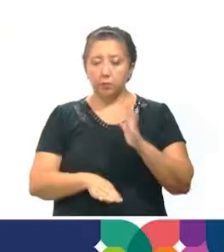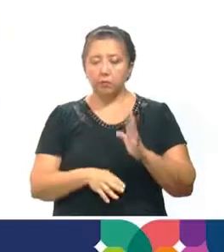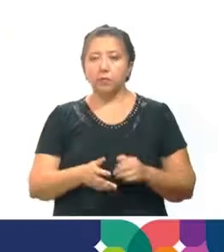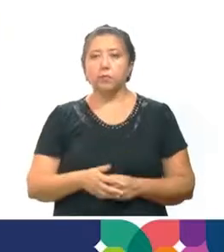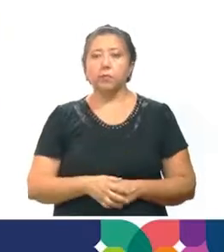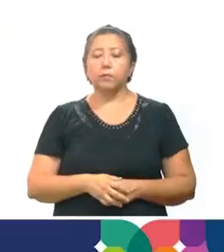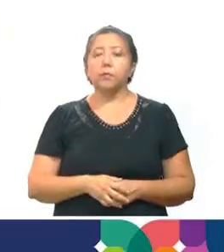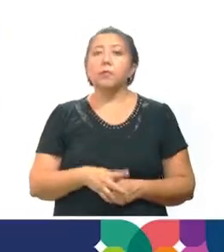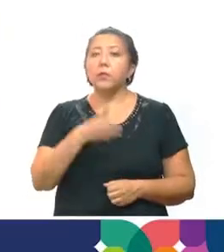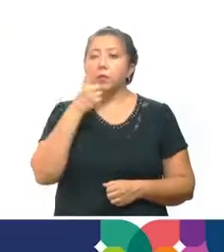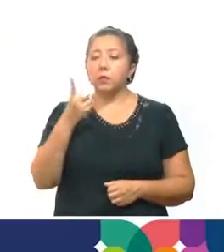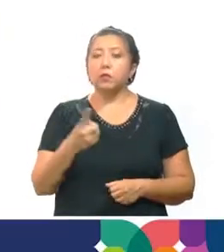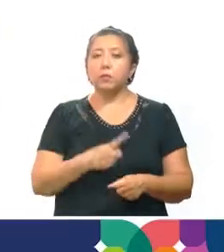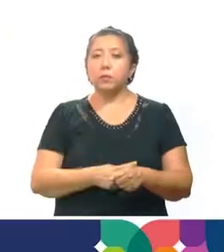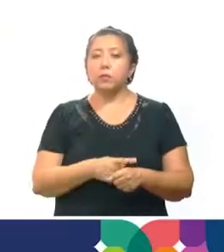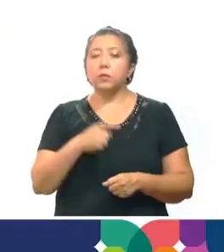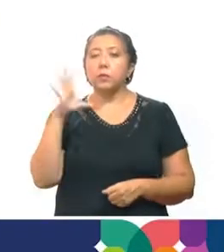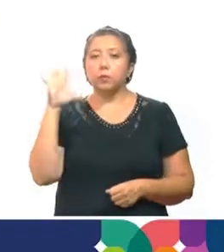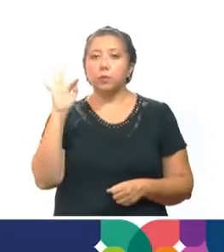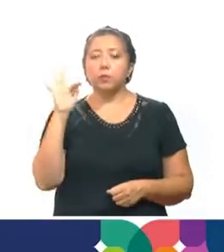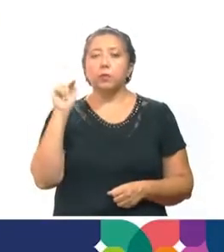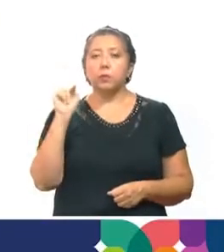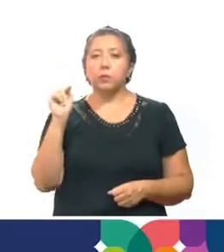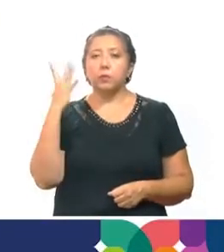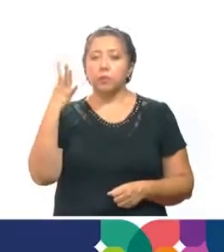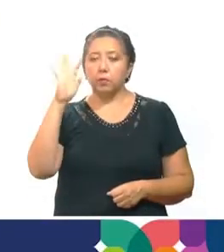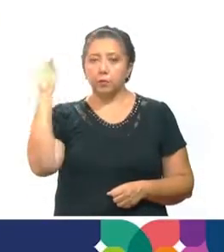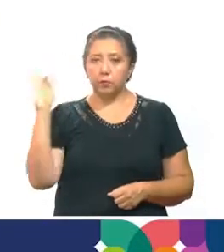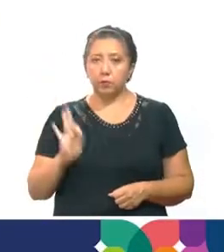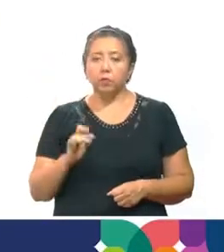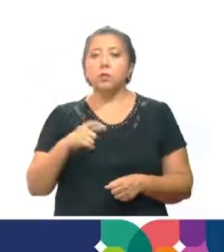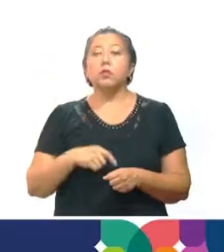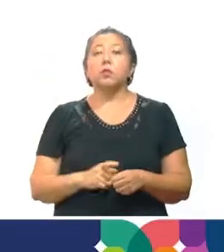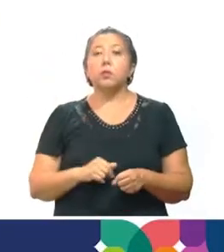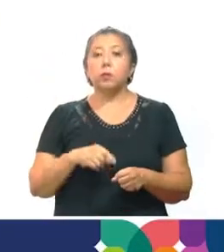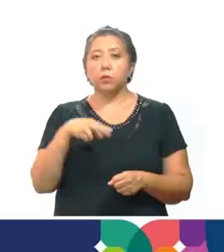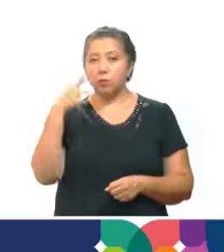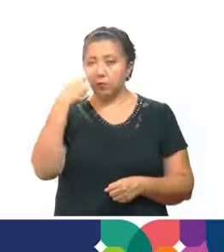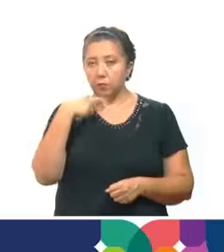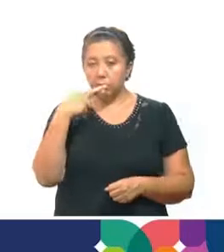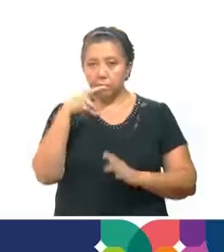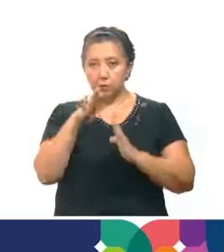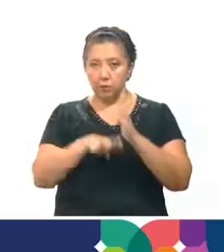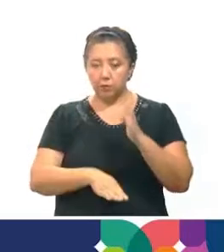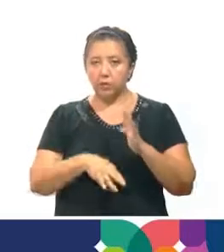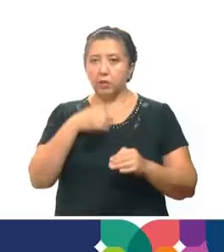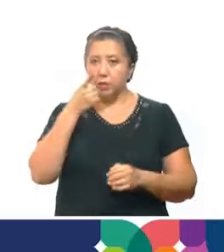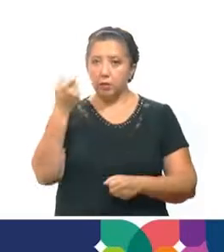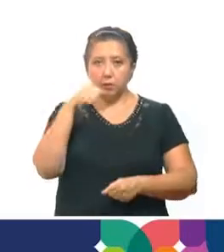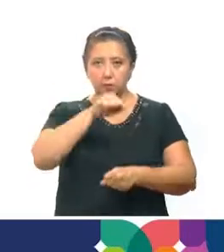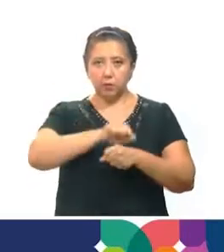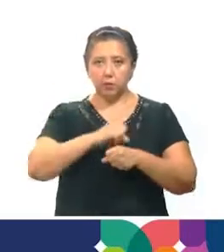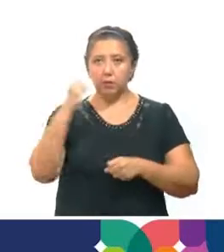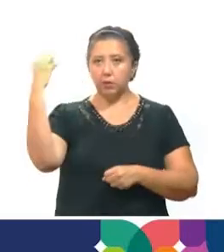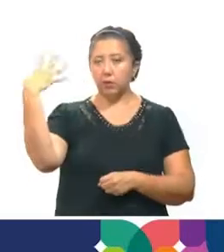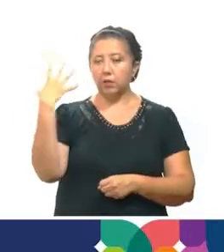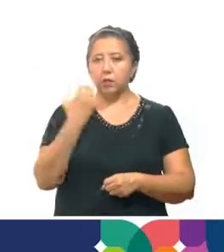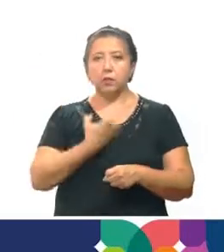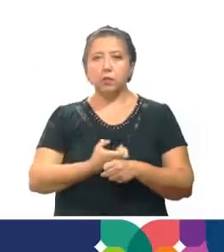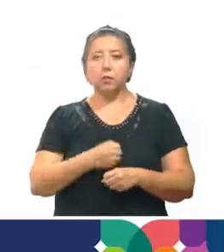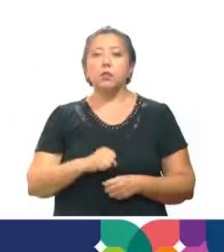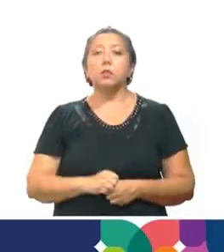descenso. La positividad de los casos es de 40.4%, está en rojo y en descenso. Los indicadores semanales de nuestro